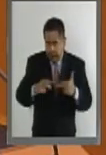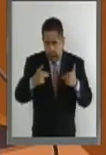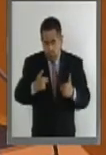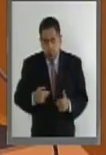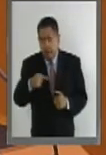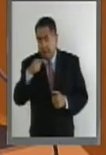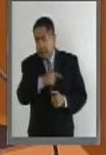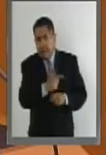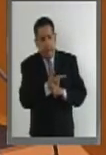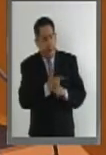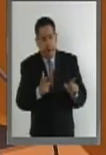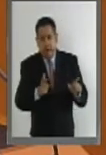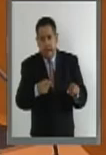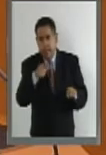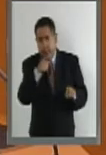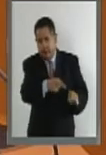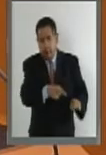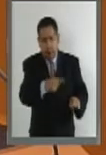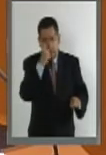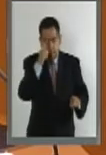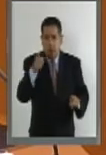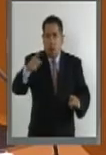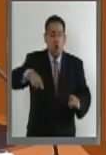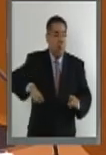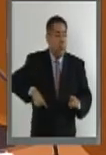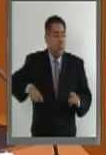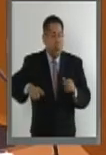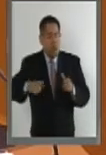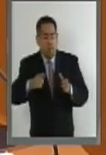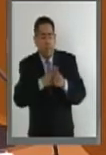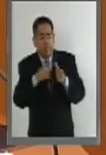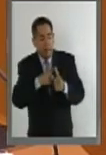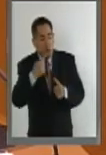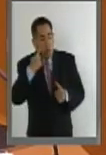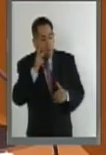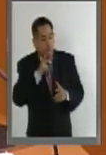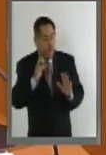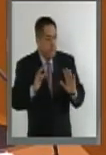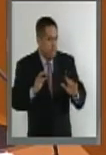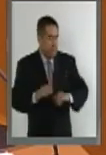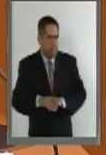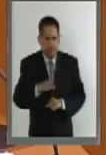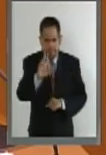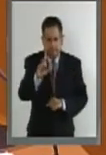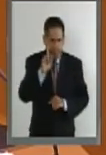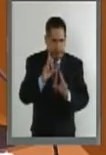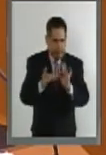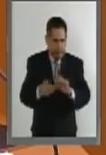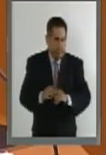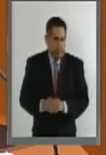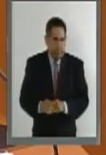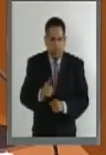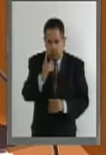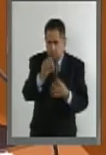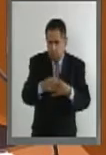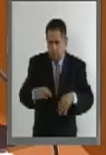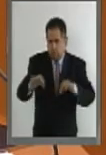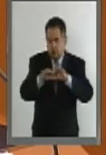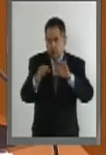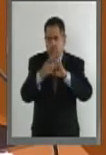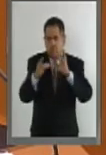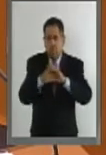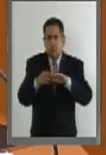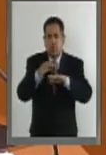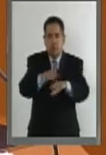personal y patrimonial de la persona frente al Estado. En este sentido, es importante destacar que en